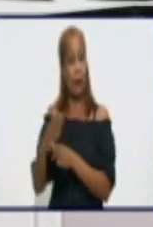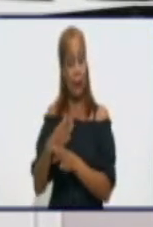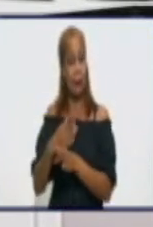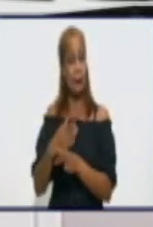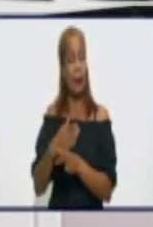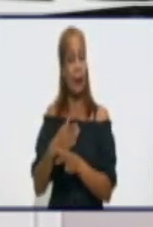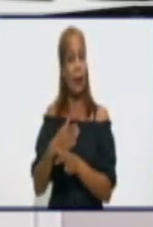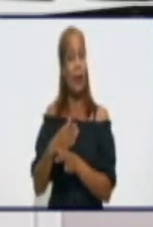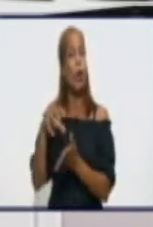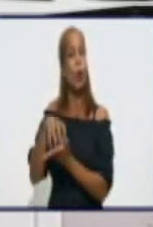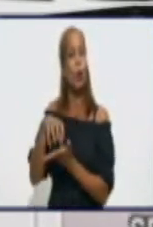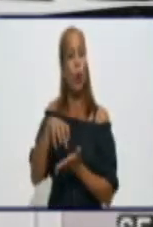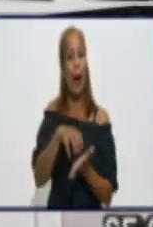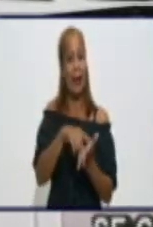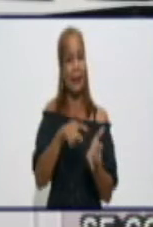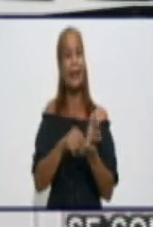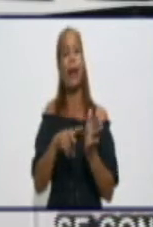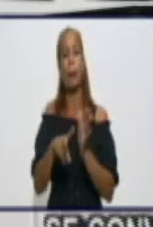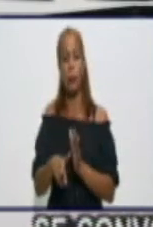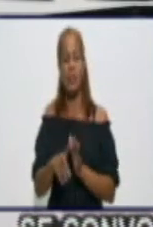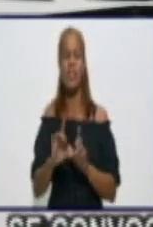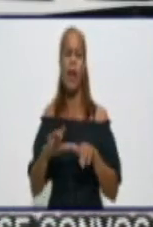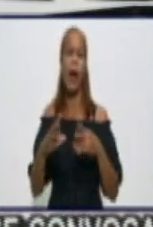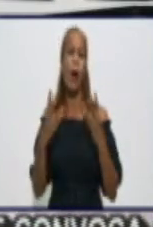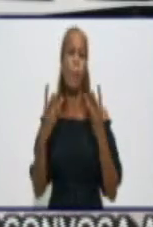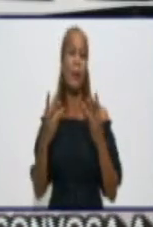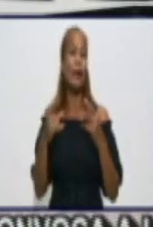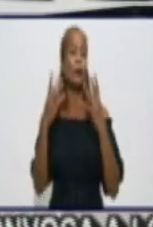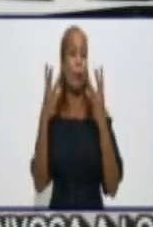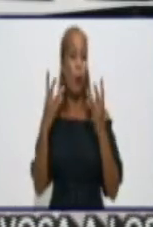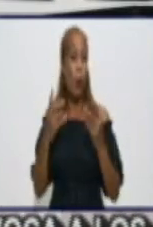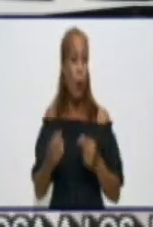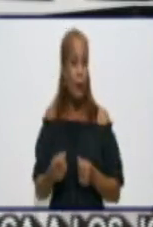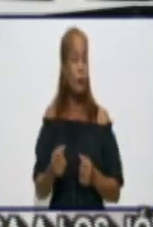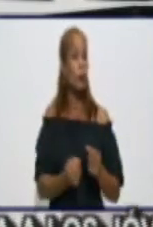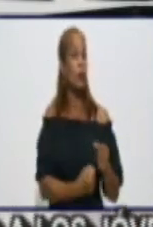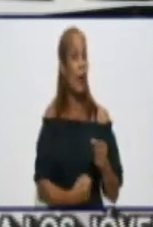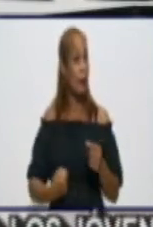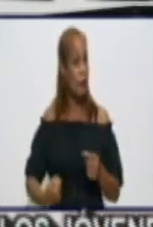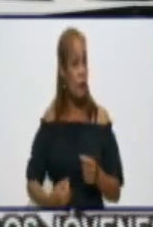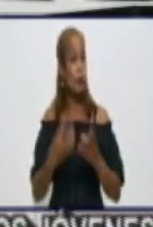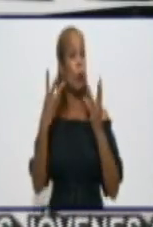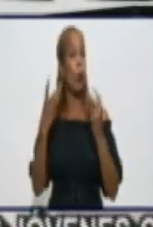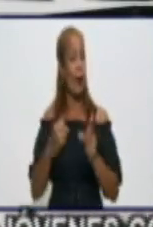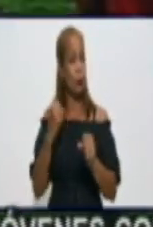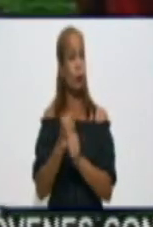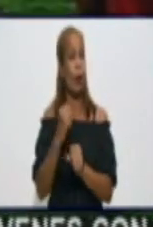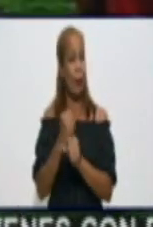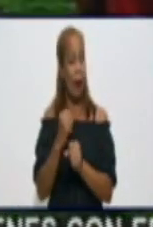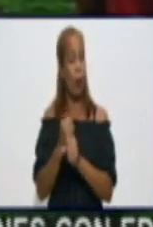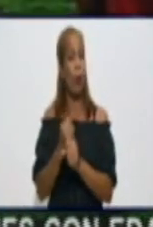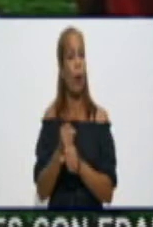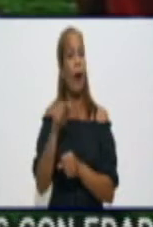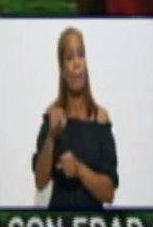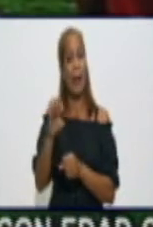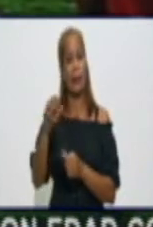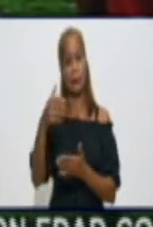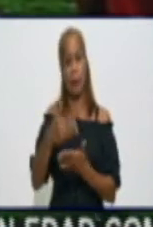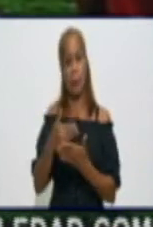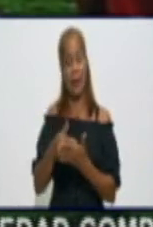¿Cuánto empeño, cuánto sacrificio para el colectivo de Encomet? Porque Encomet también sufre